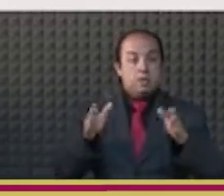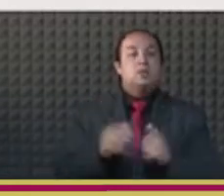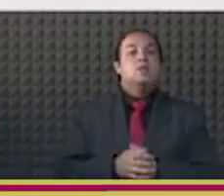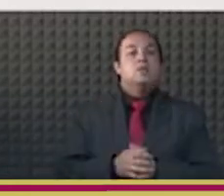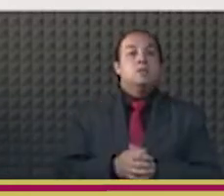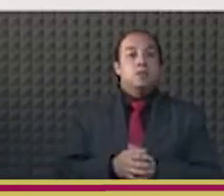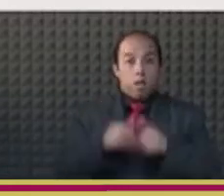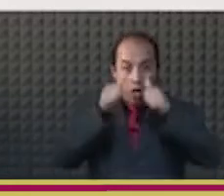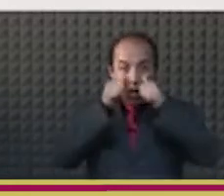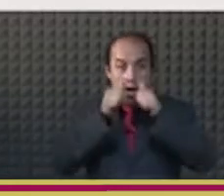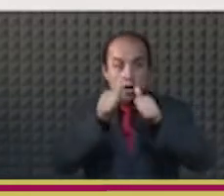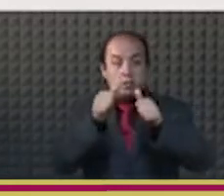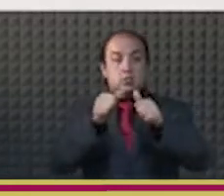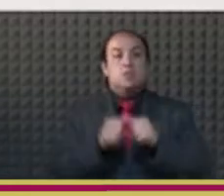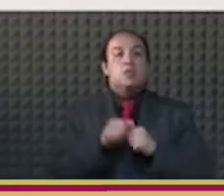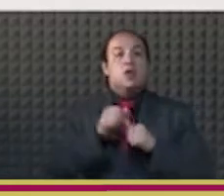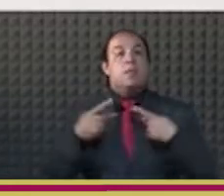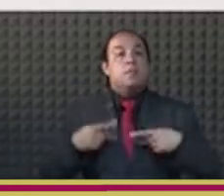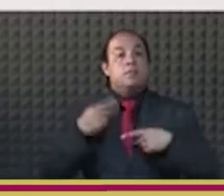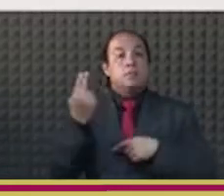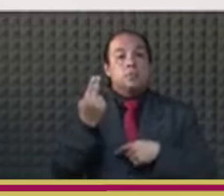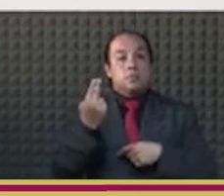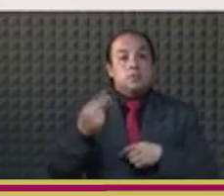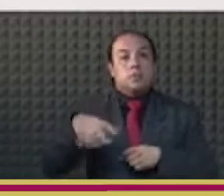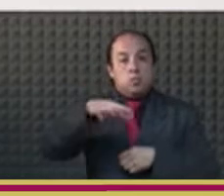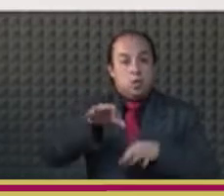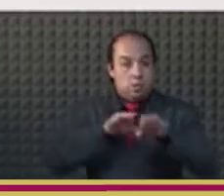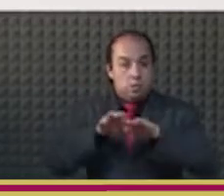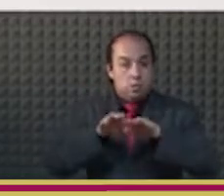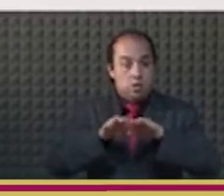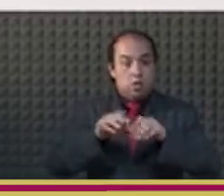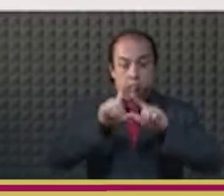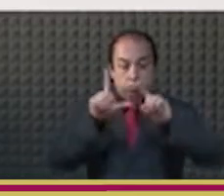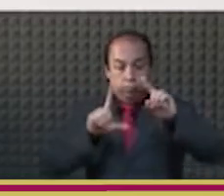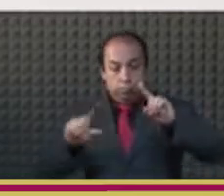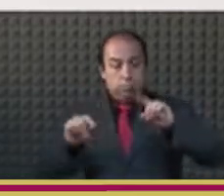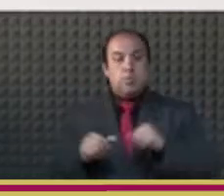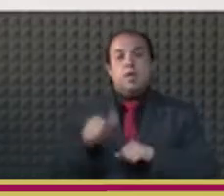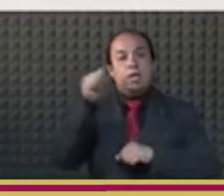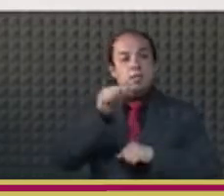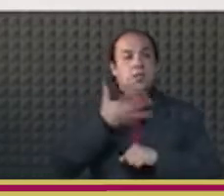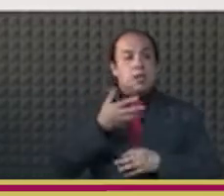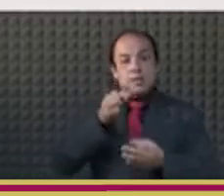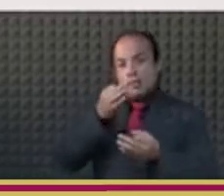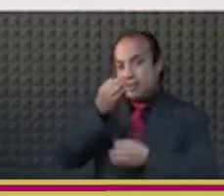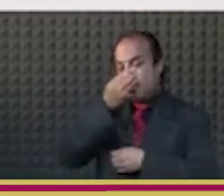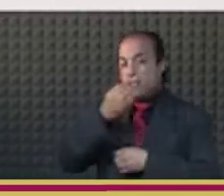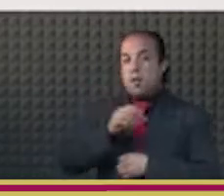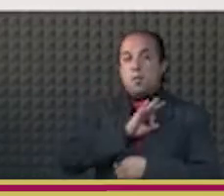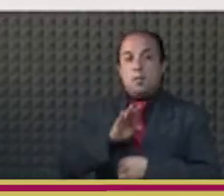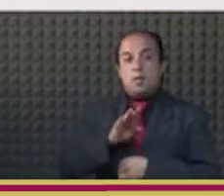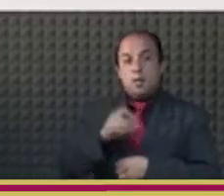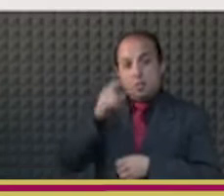para atender a la población buscadora de empleo a lo largo y ancho del país y nos mantenemos siempre cerca para poder